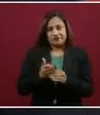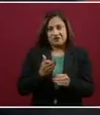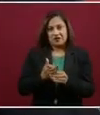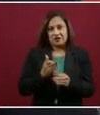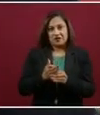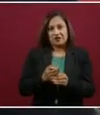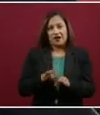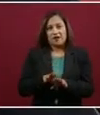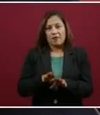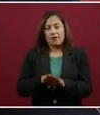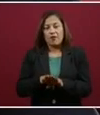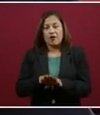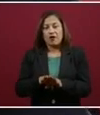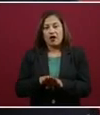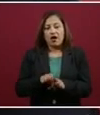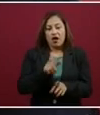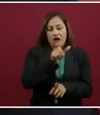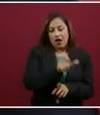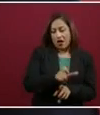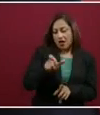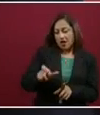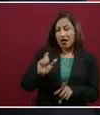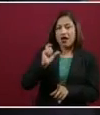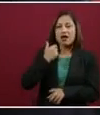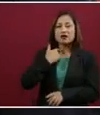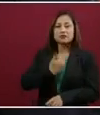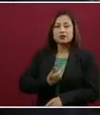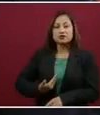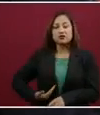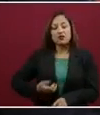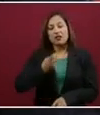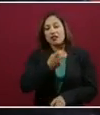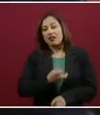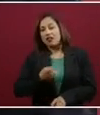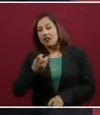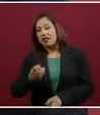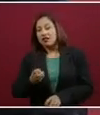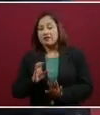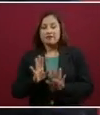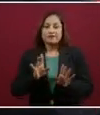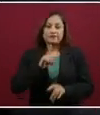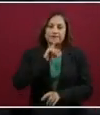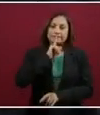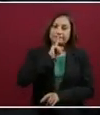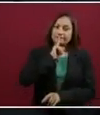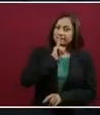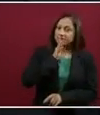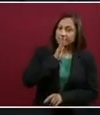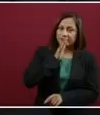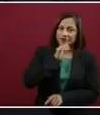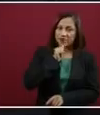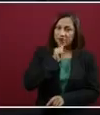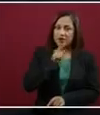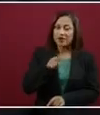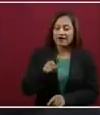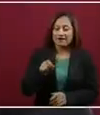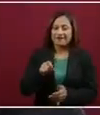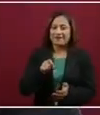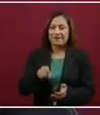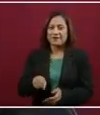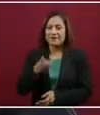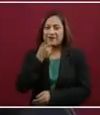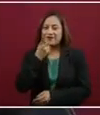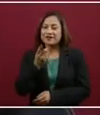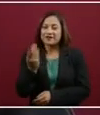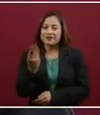hacer juicios, como se dice en la Biblia, juicios temerarios. Entonces, ¿nos quedamos